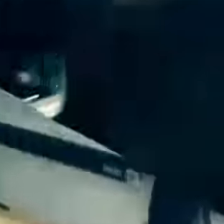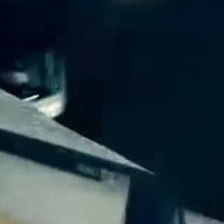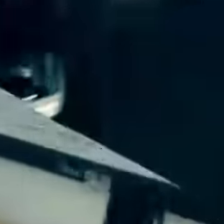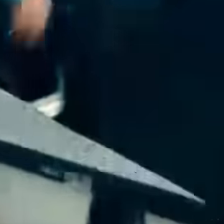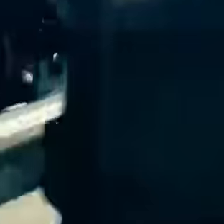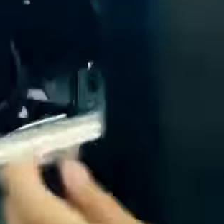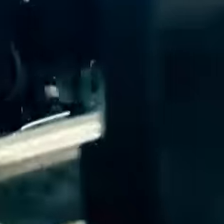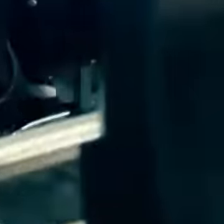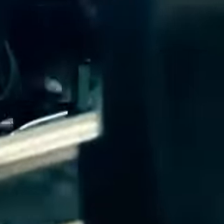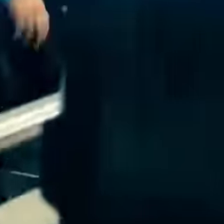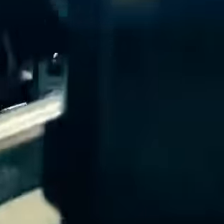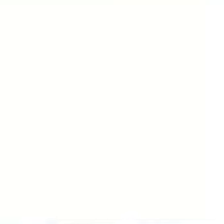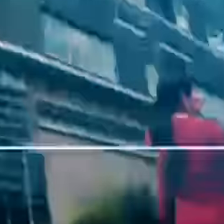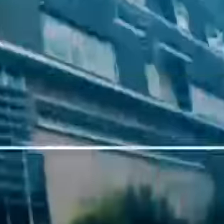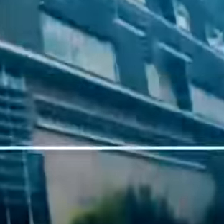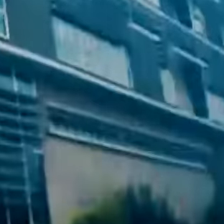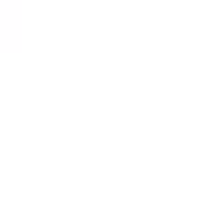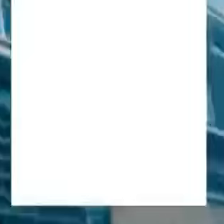Música